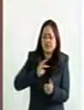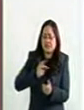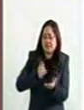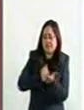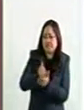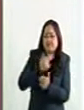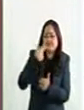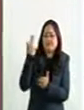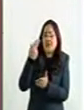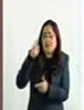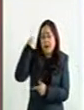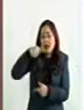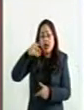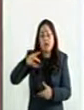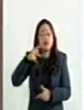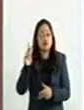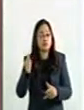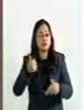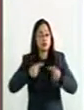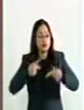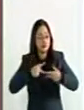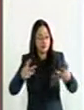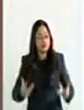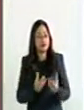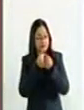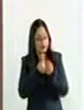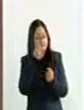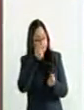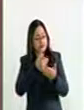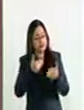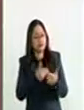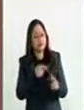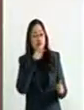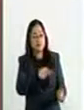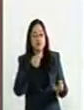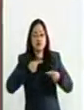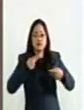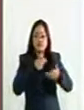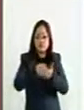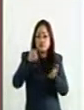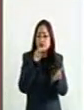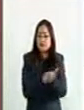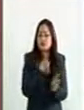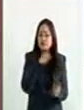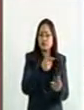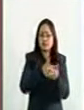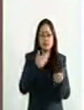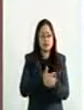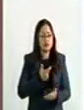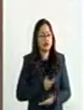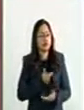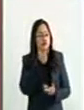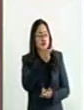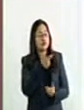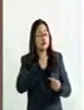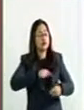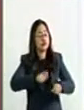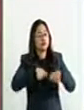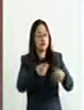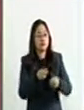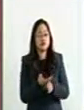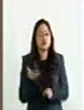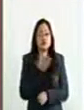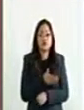heroísmo. Y este es el caso. Un héroe fue nuestro condecorado, quien el 12 de